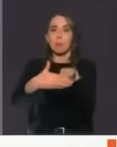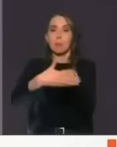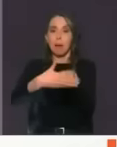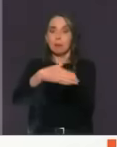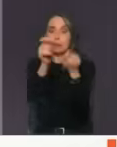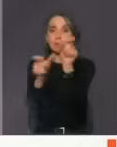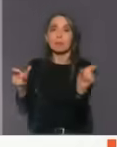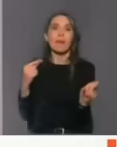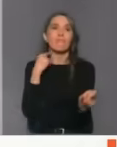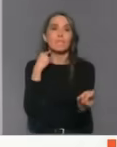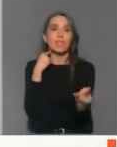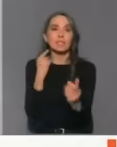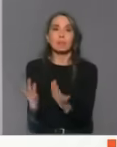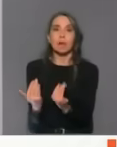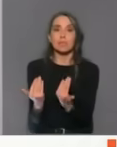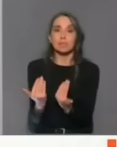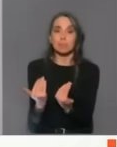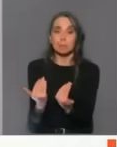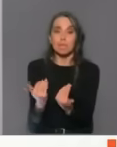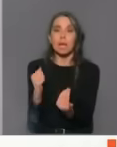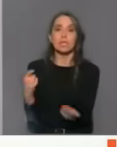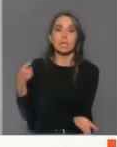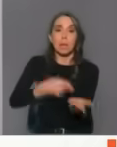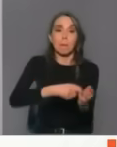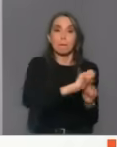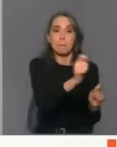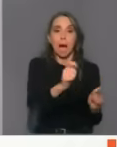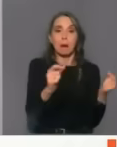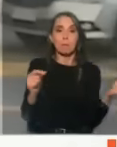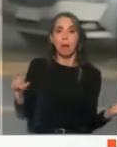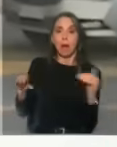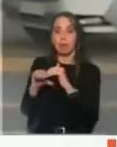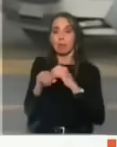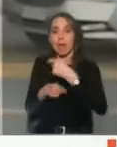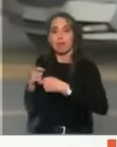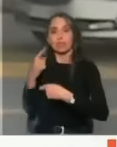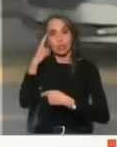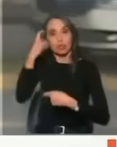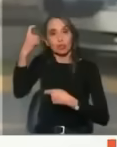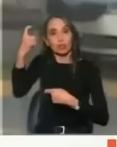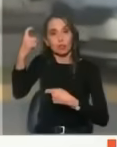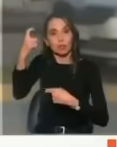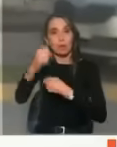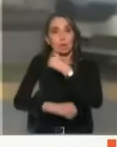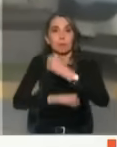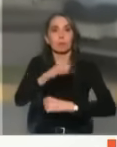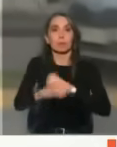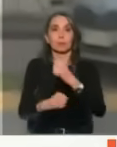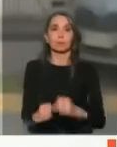víctimas siguen esperando con ansias que pueda pagar las inversiones con las que muchos soñaron por años.